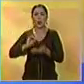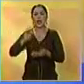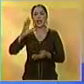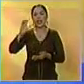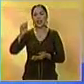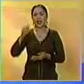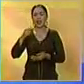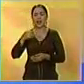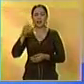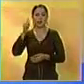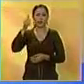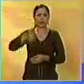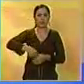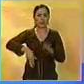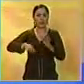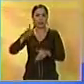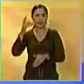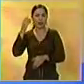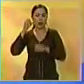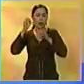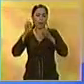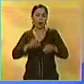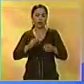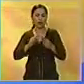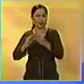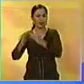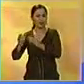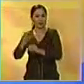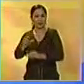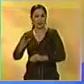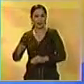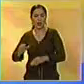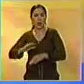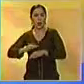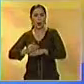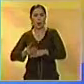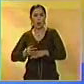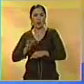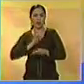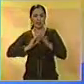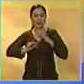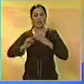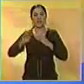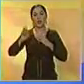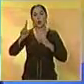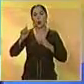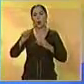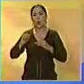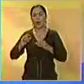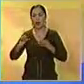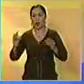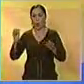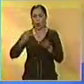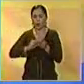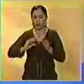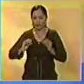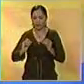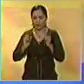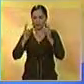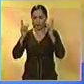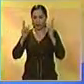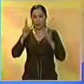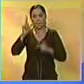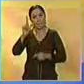que data del siglo XV, abandonada por sus habitantes debido a un brote de viruela y fue redescubierta en